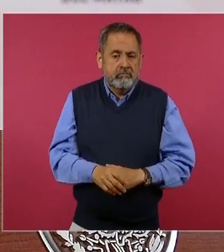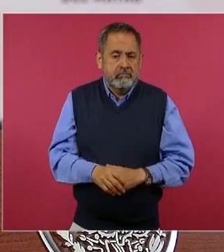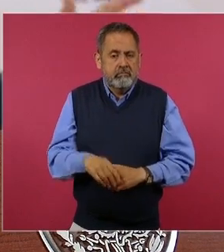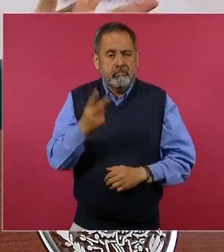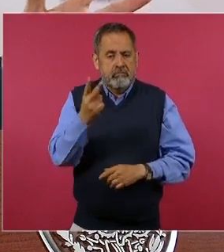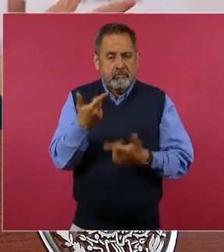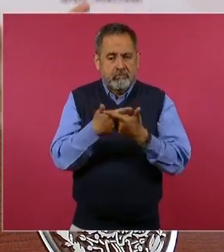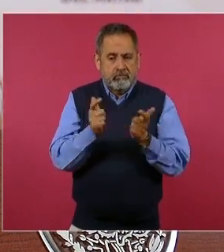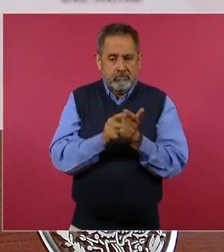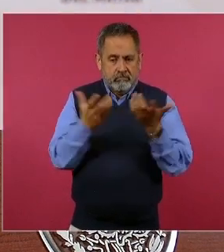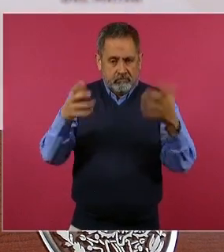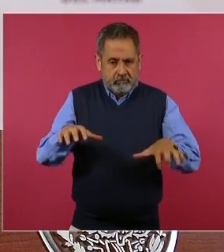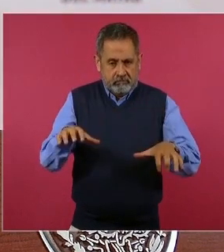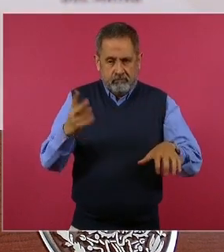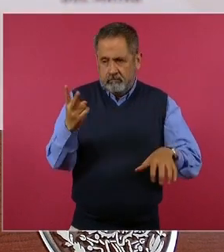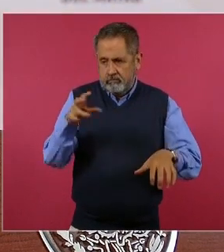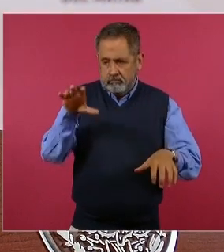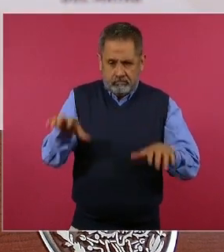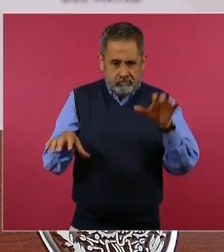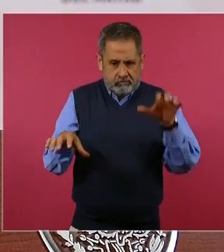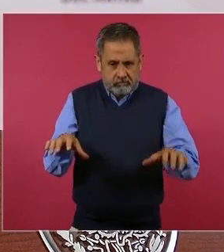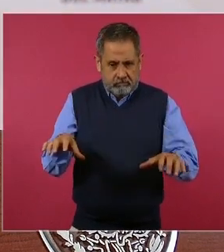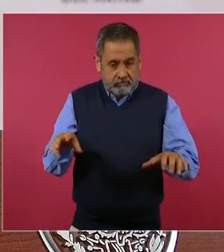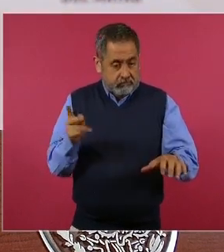Son dos grupos